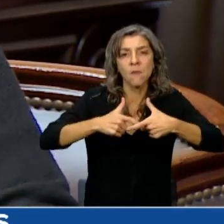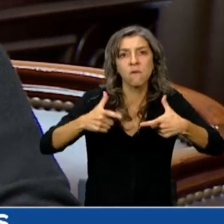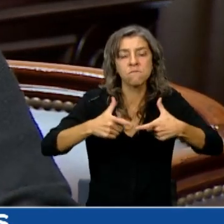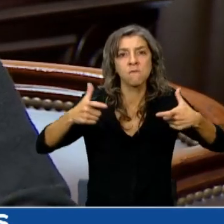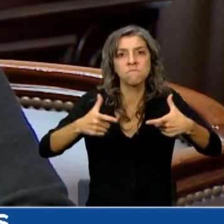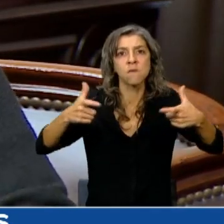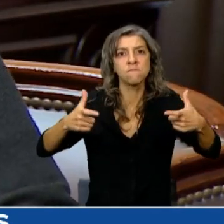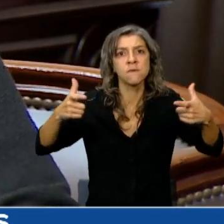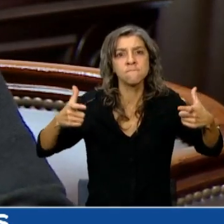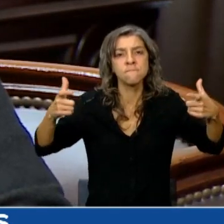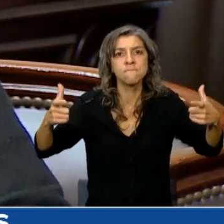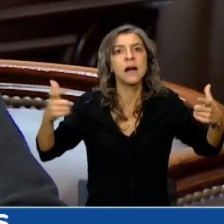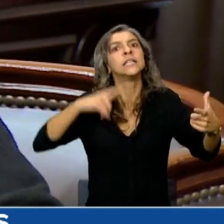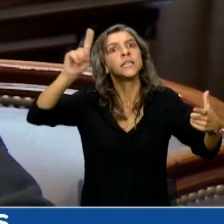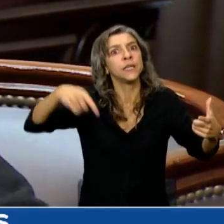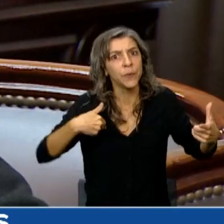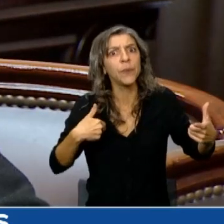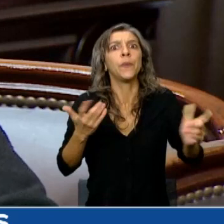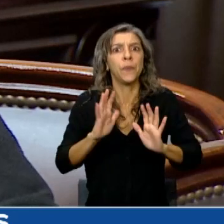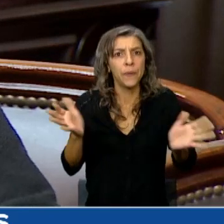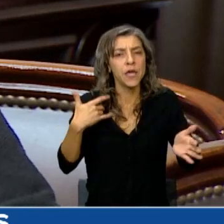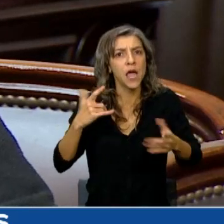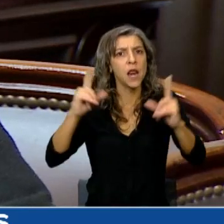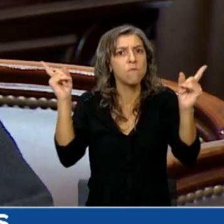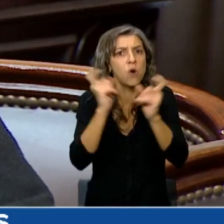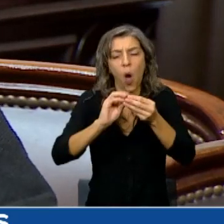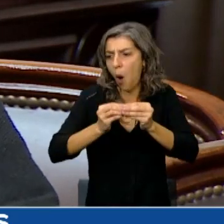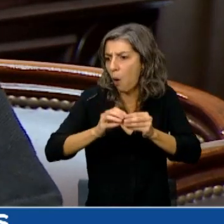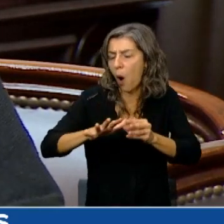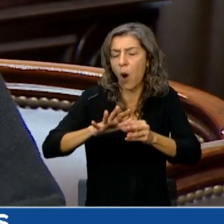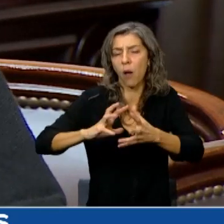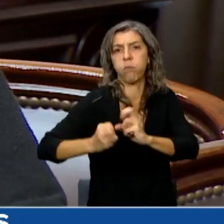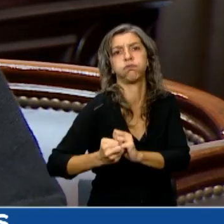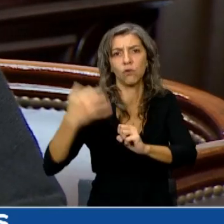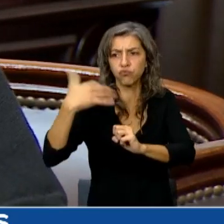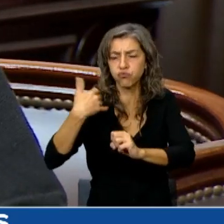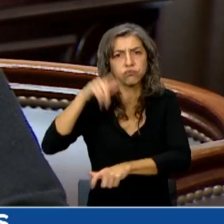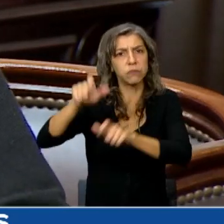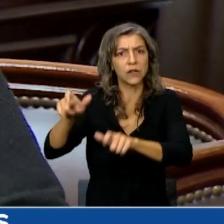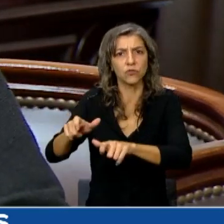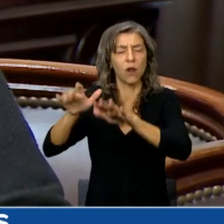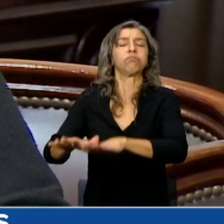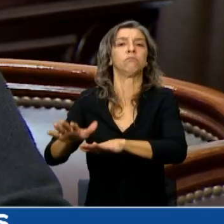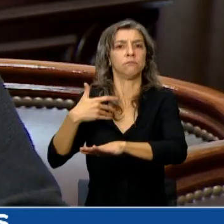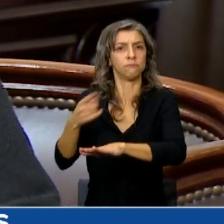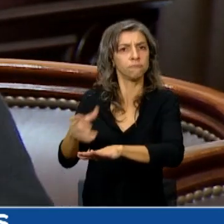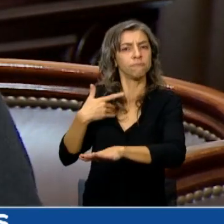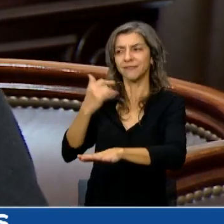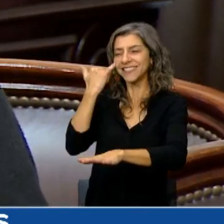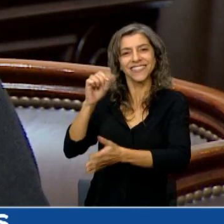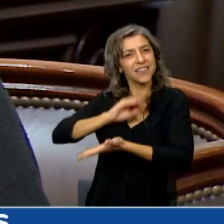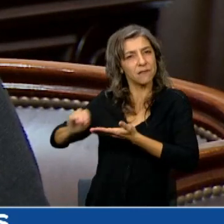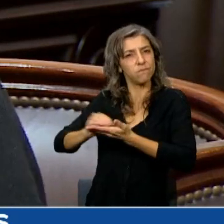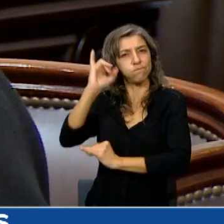consecuencias reales, como describió alguna colega, que paralizan la vida de algunas personas. Tiene